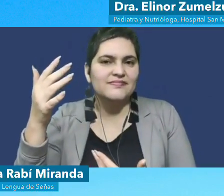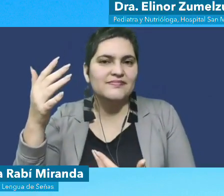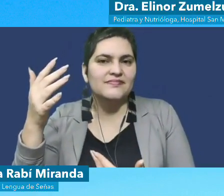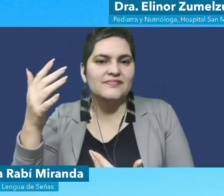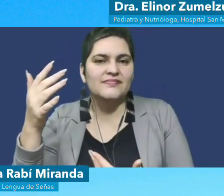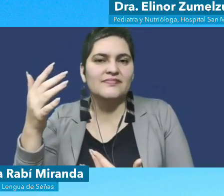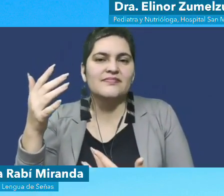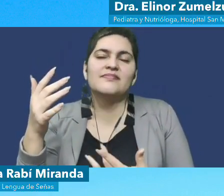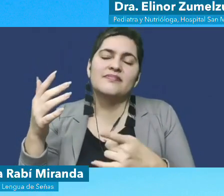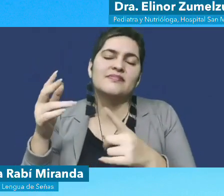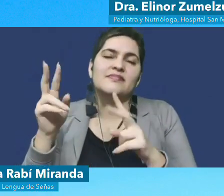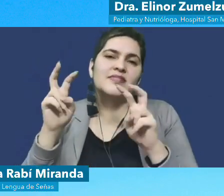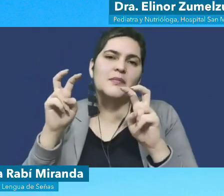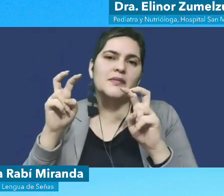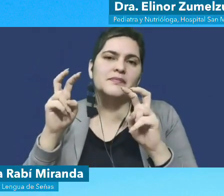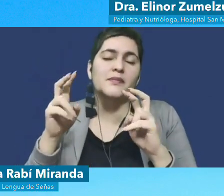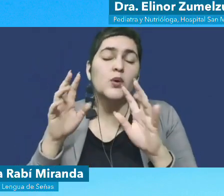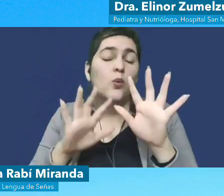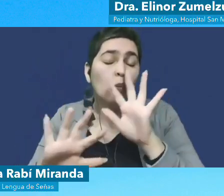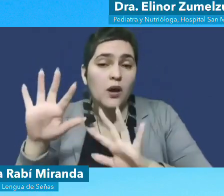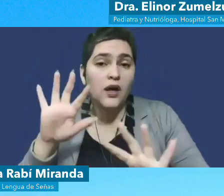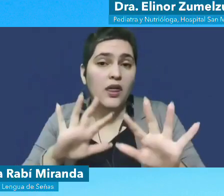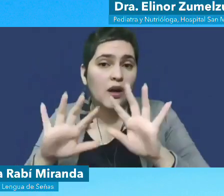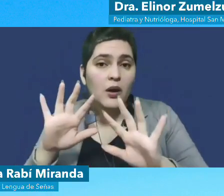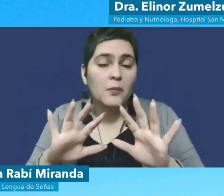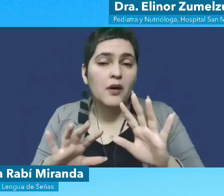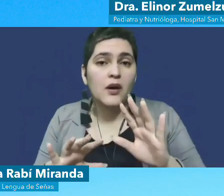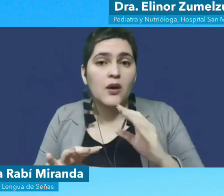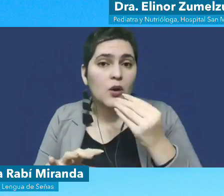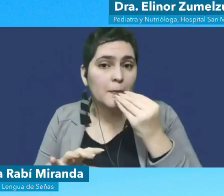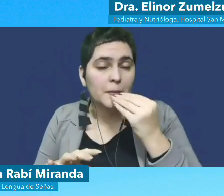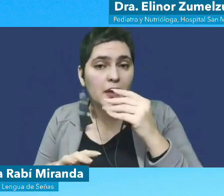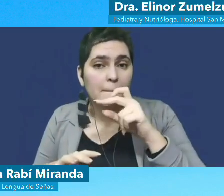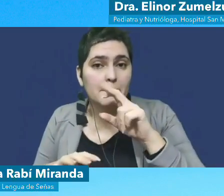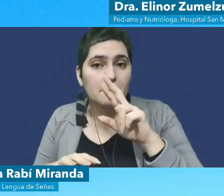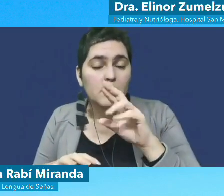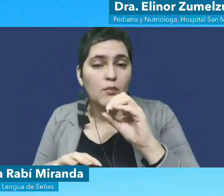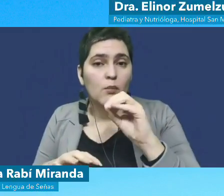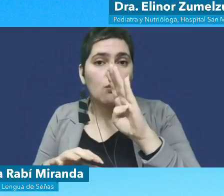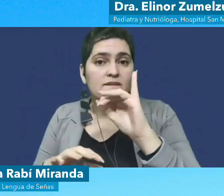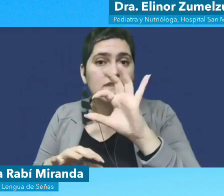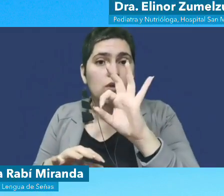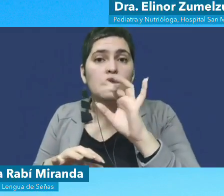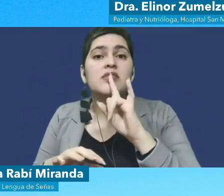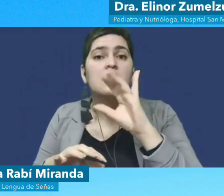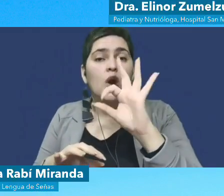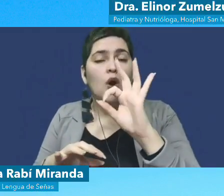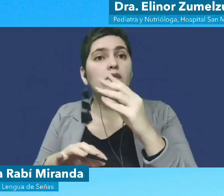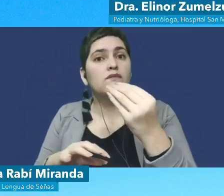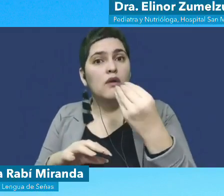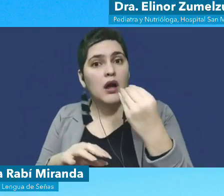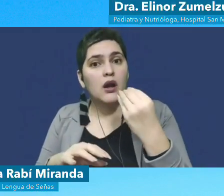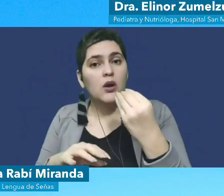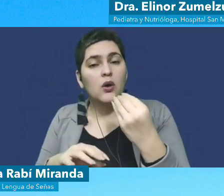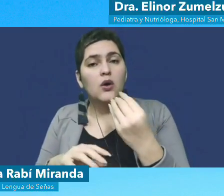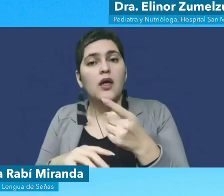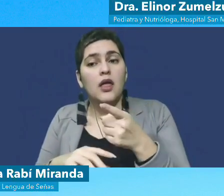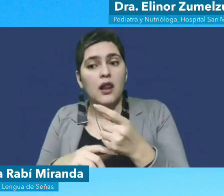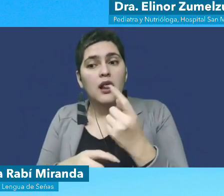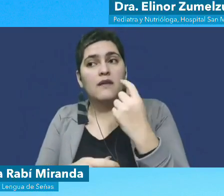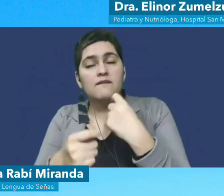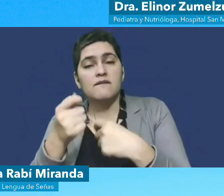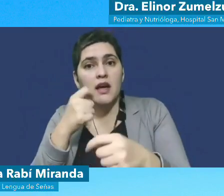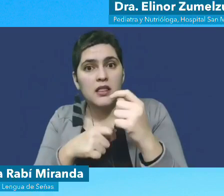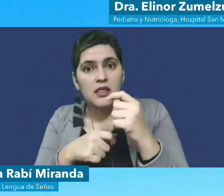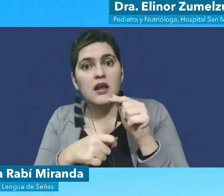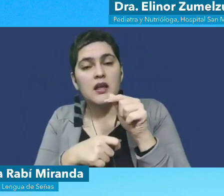Pero también ahí hay que tener cuidado, porque con esos probióticos uno dice, entonces todos estos probióticos son buenos y a uno le venden el concepto de que